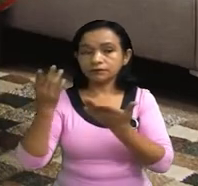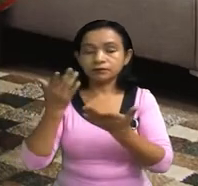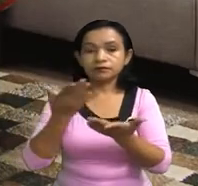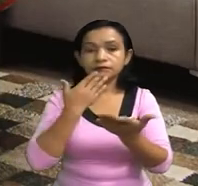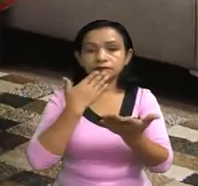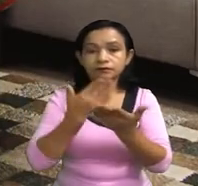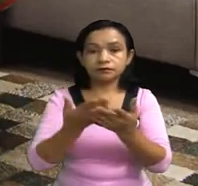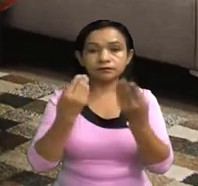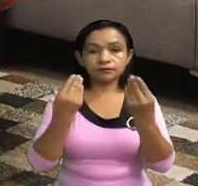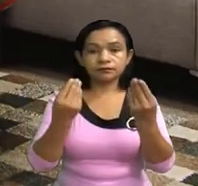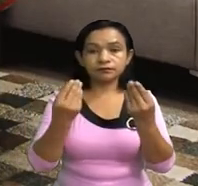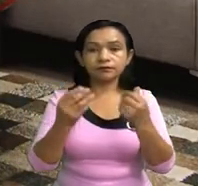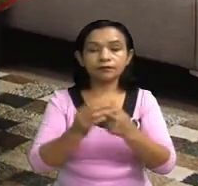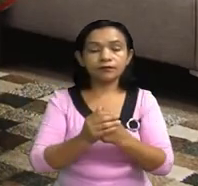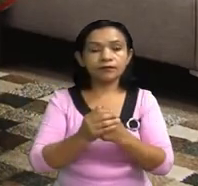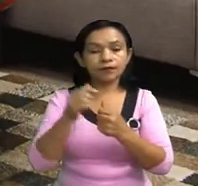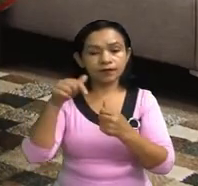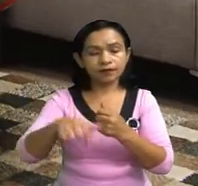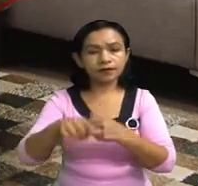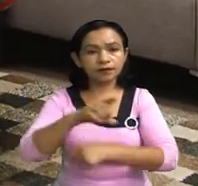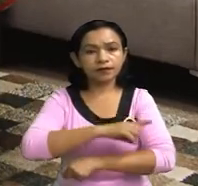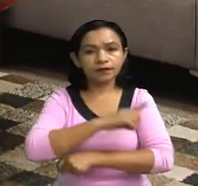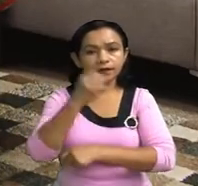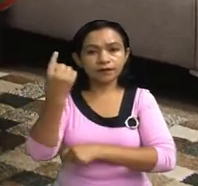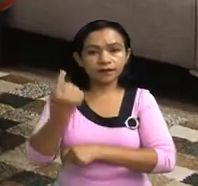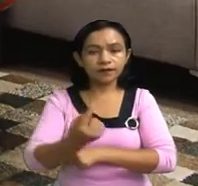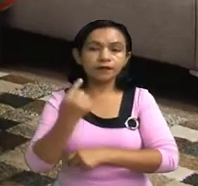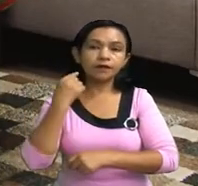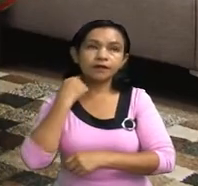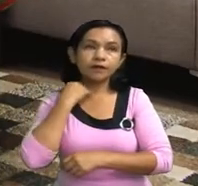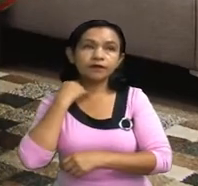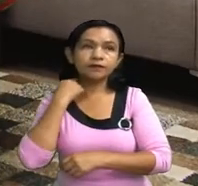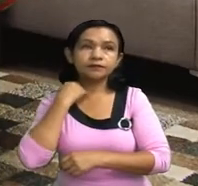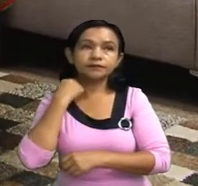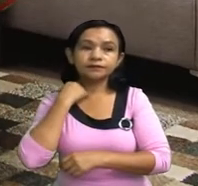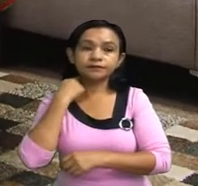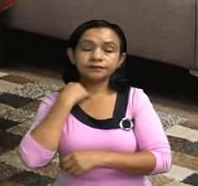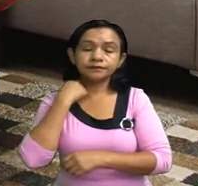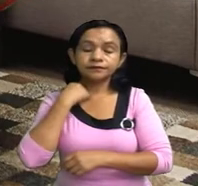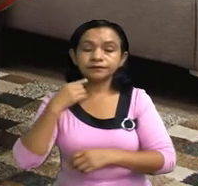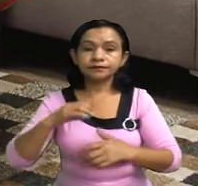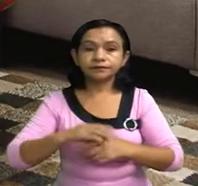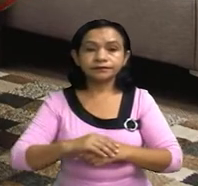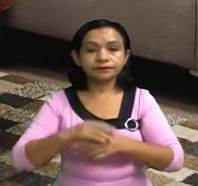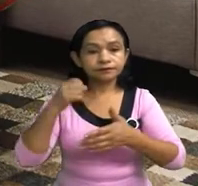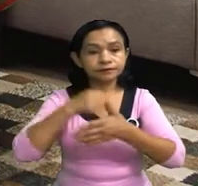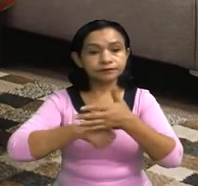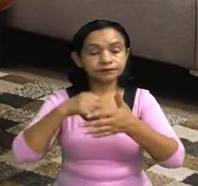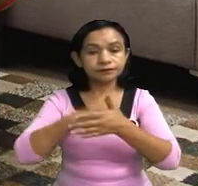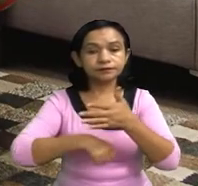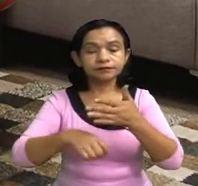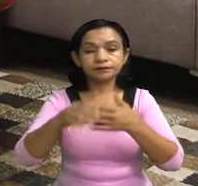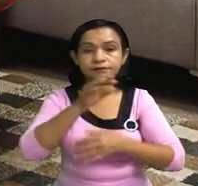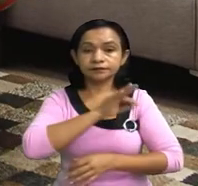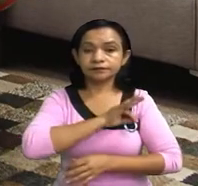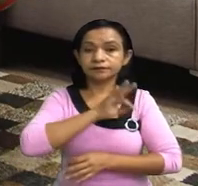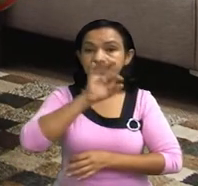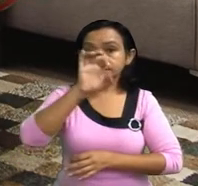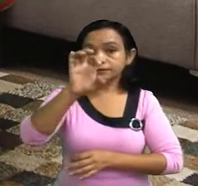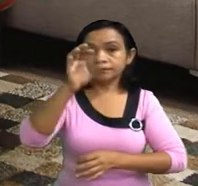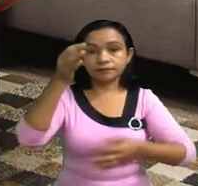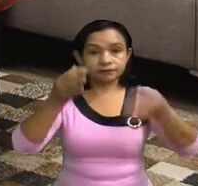gracias, Elmer. Pues aquí estamos, siempre en nuestra batalla por la fe, la